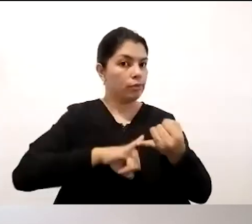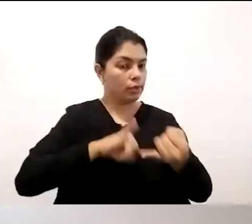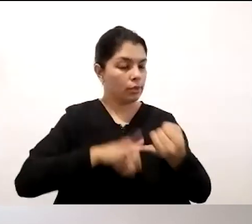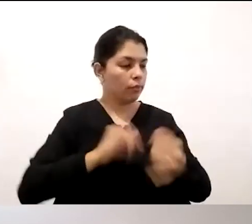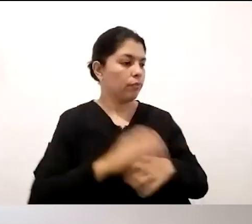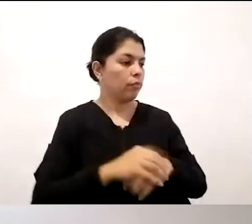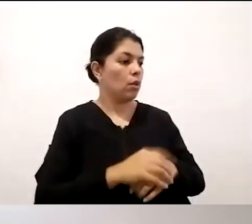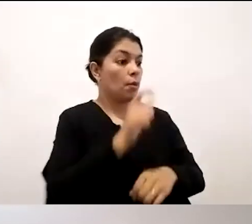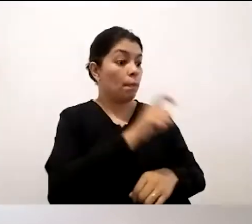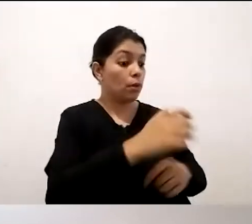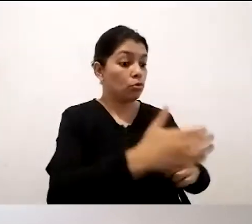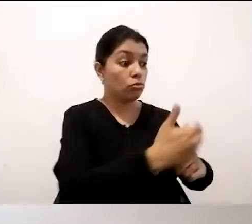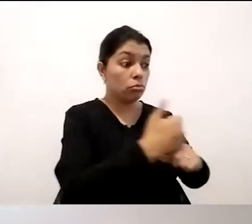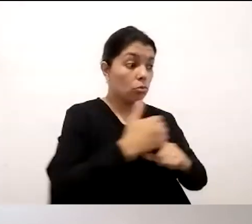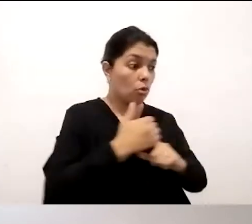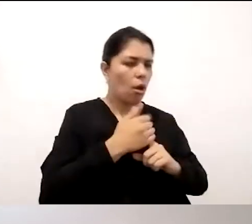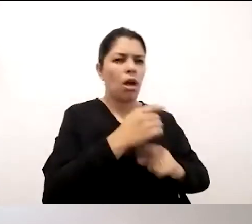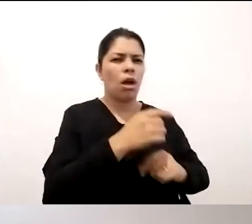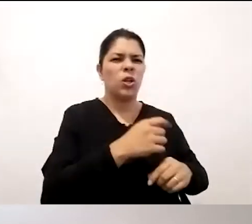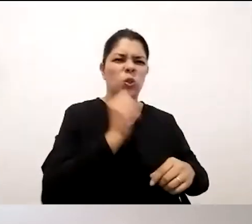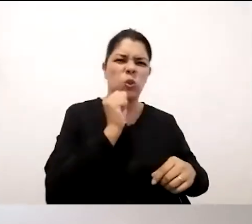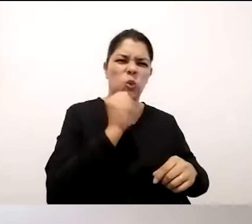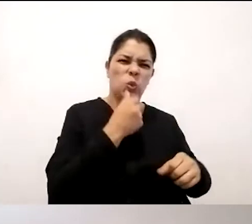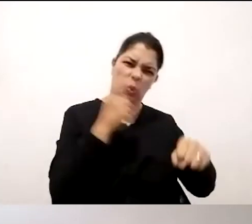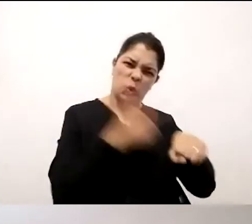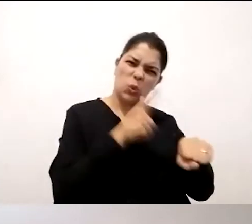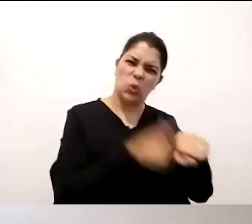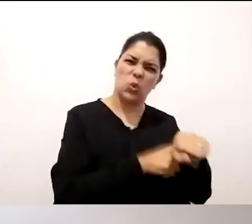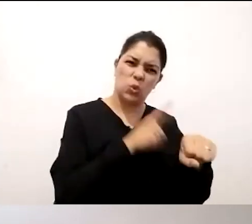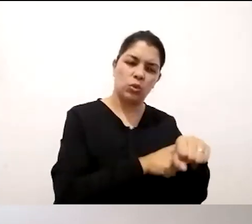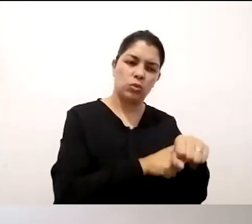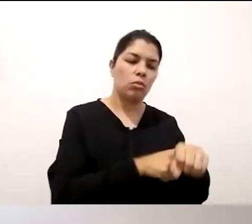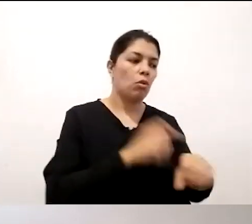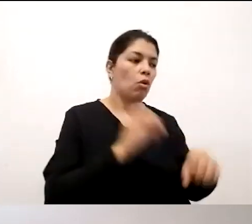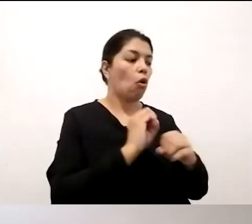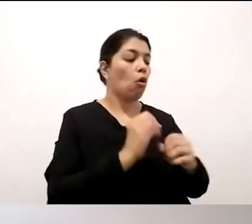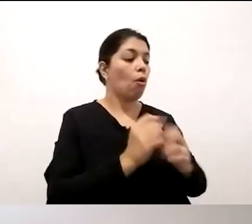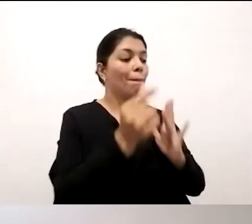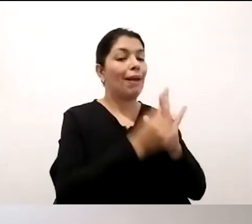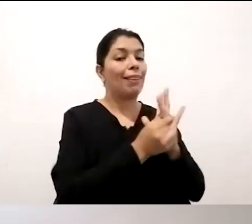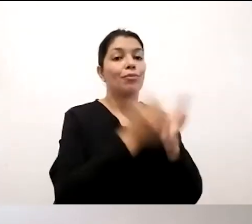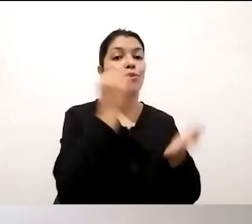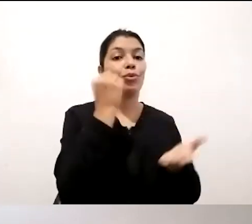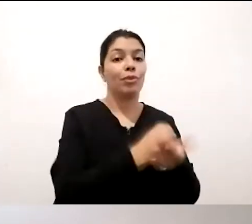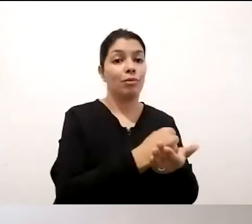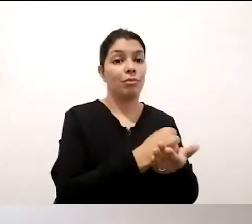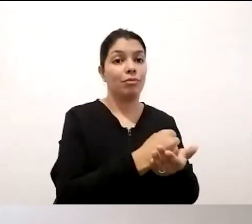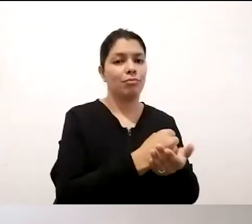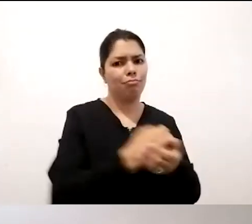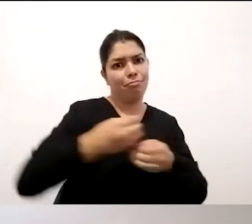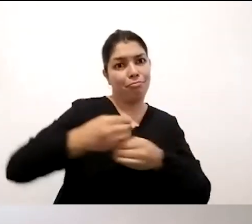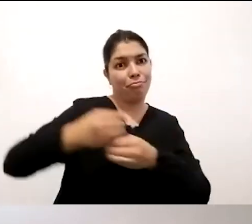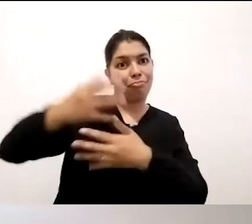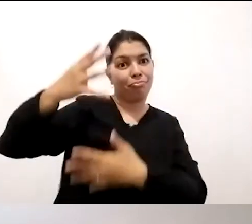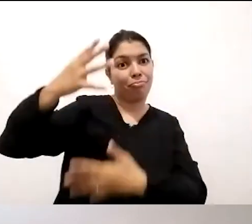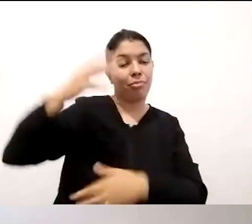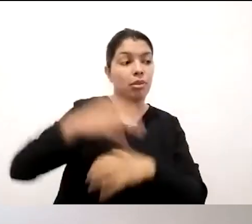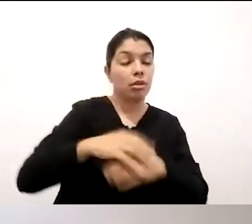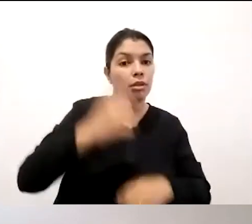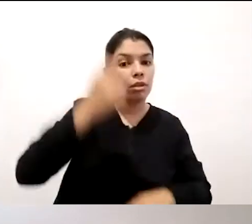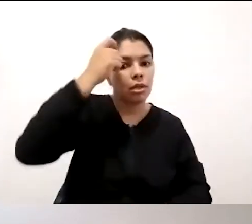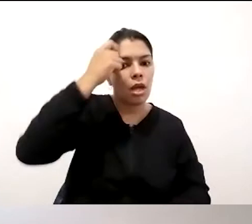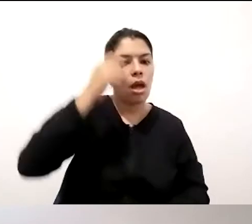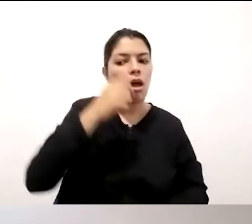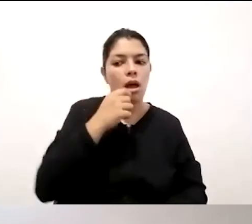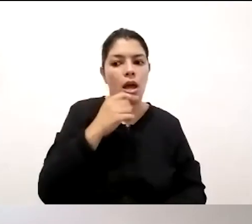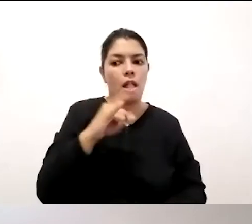el matrimonio forzado. Recuerden, por favor, muy claro este tipo para que en un momento dado sepan cómo proceder de